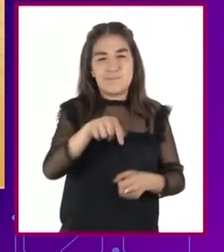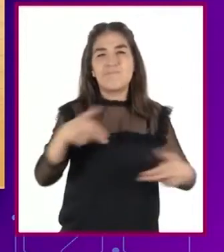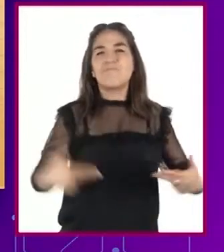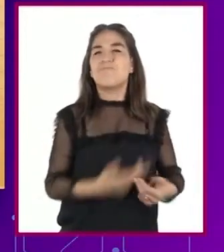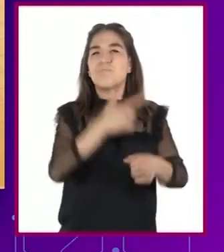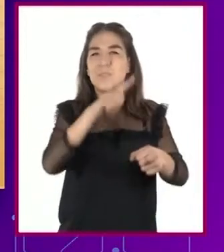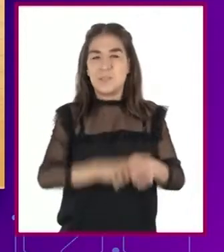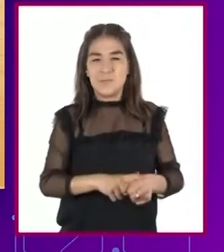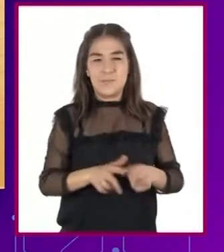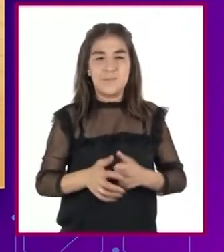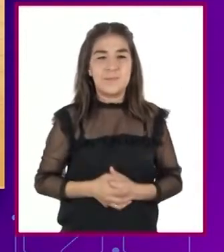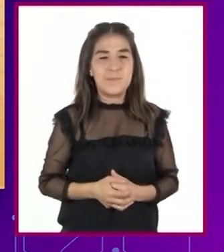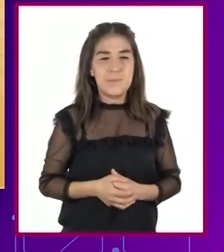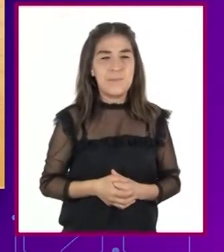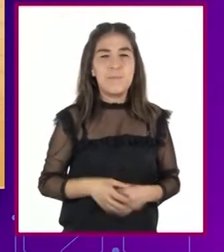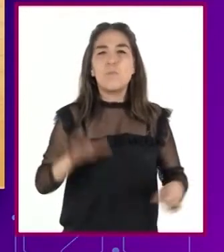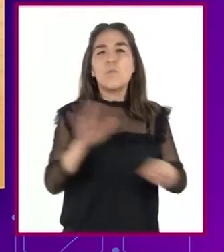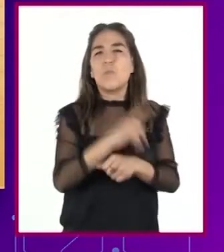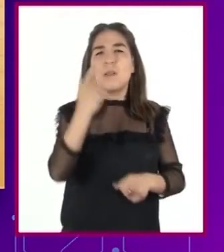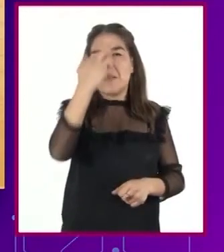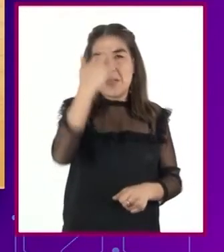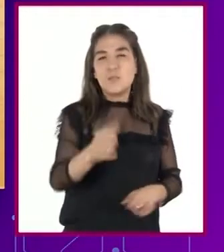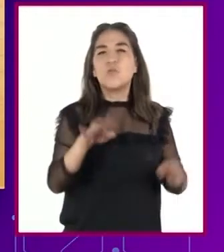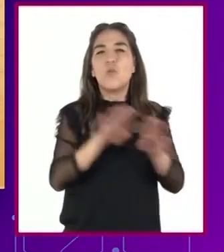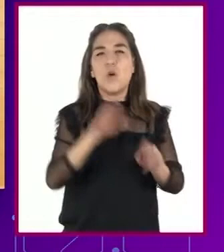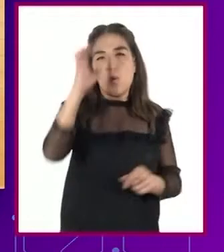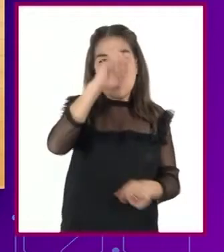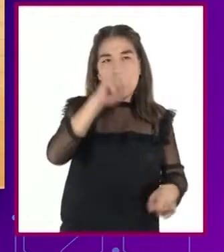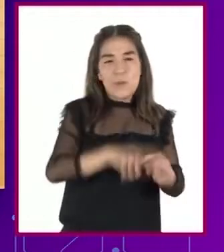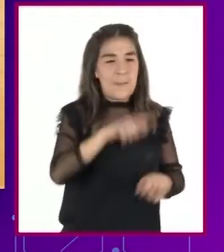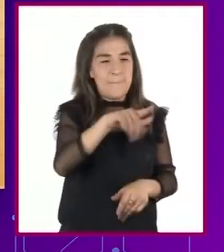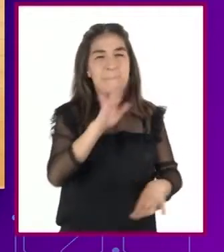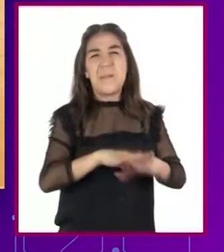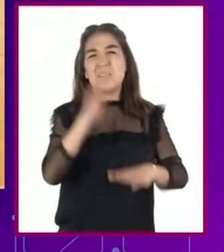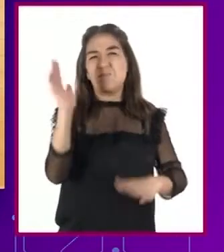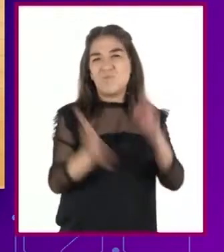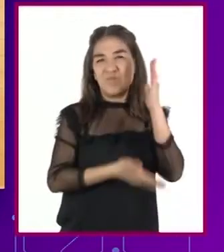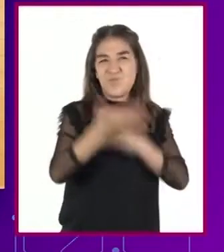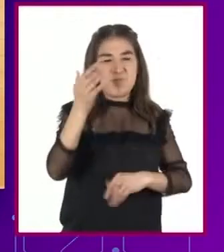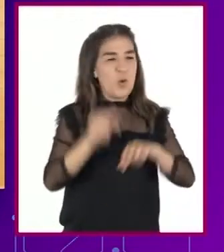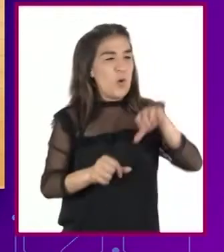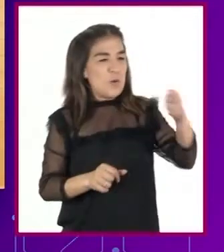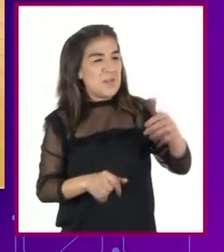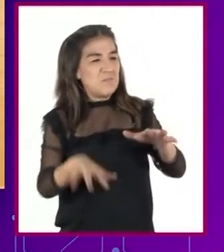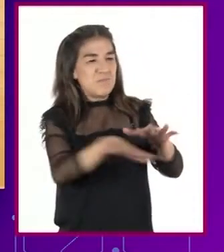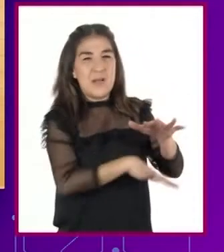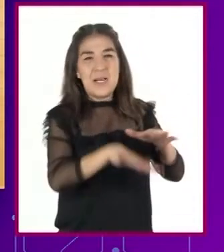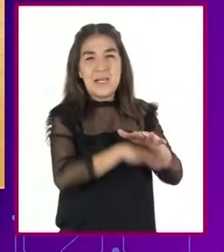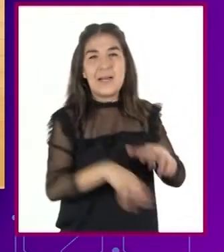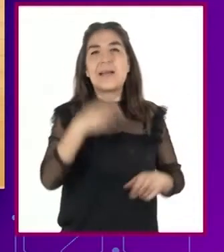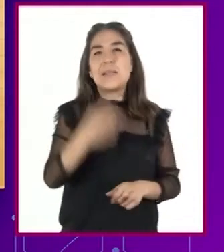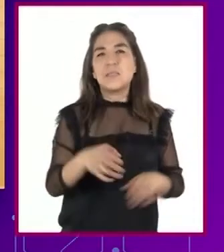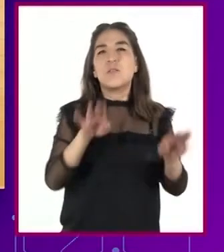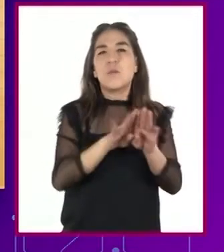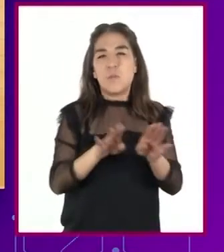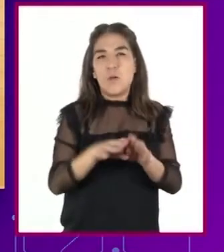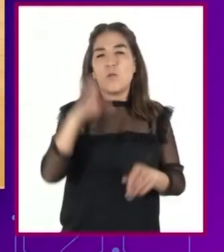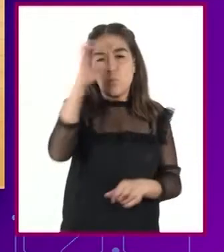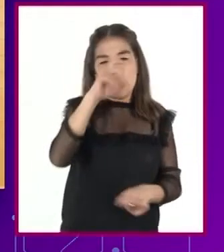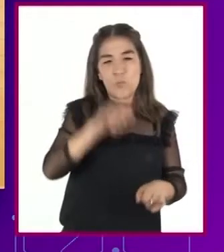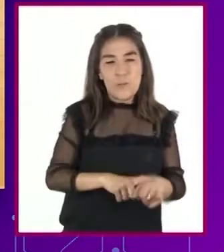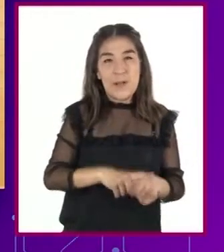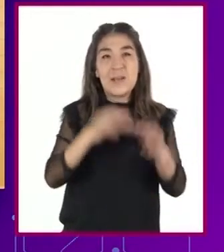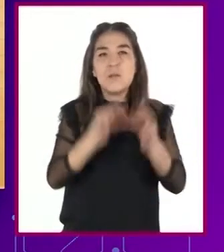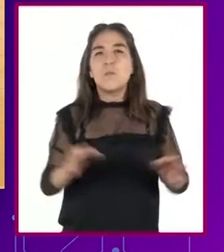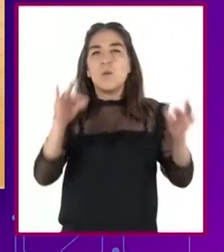nacionalismo, por el hecho de considerar a una cultura superior al resto, y que el dominio sobre la cultura inferior